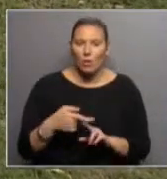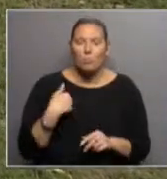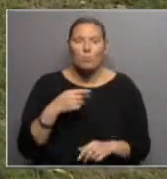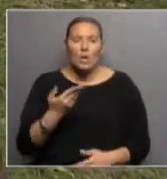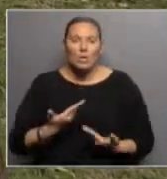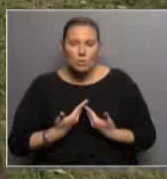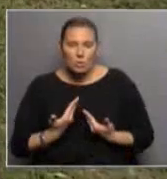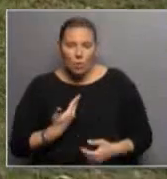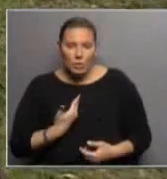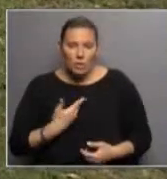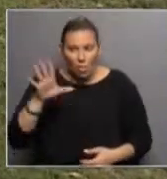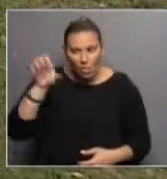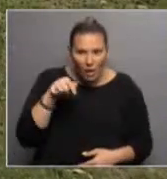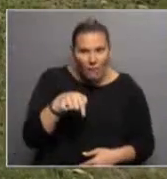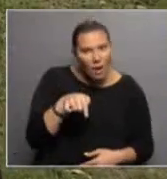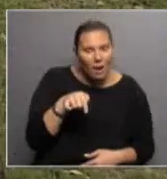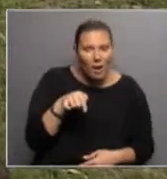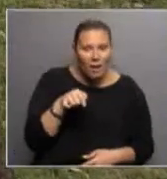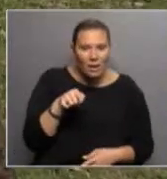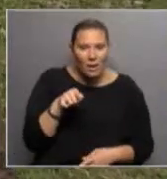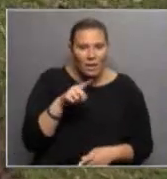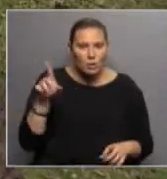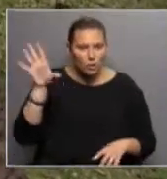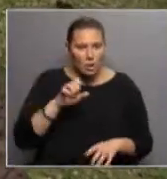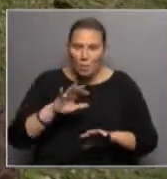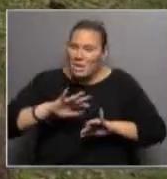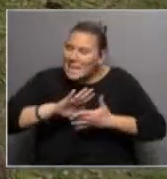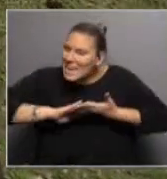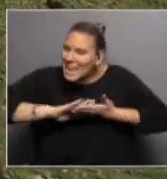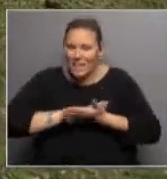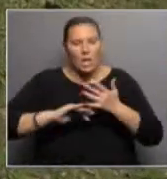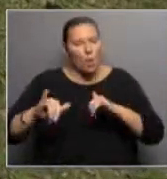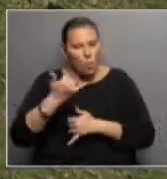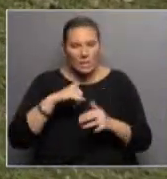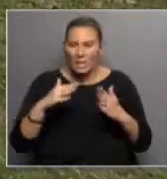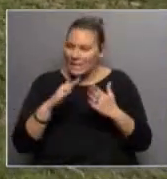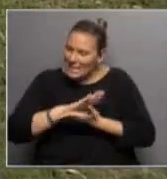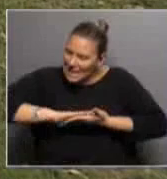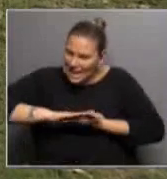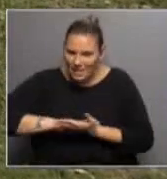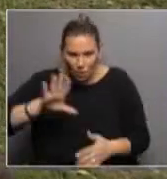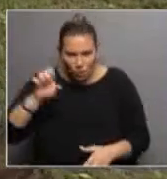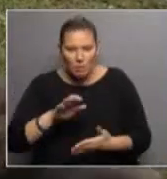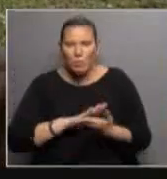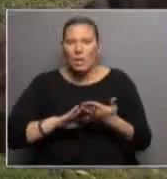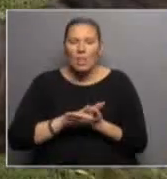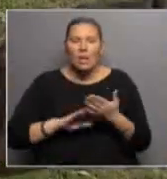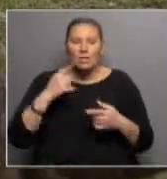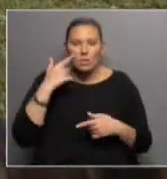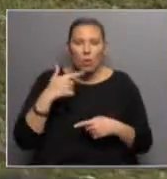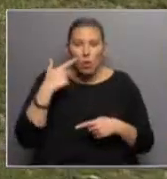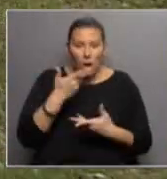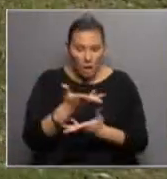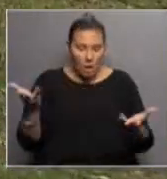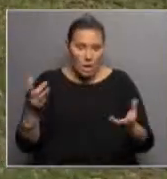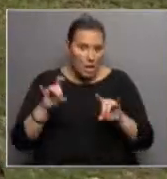sobrinos, que los traigo acá. Y no traemos ningún juego de casa, nada, nada, ningún material, sino que usamos todos los